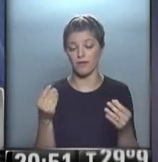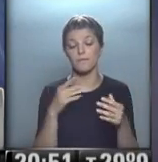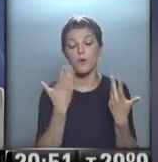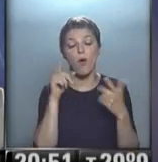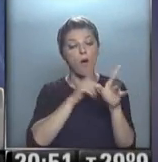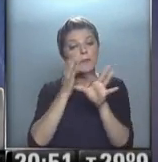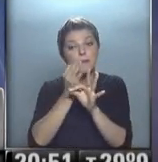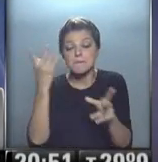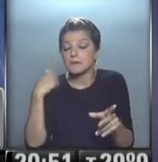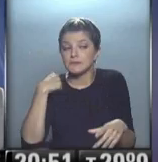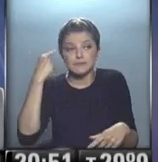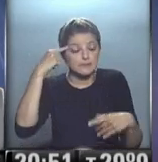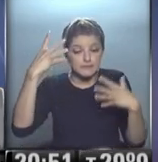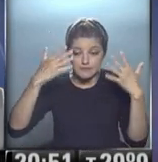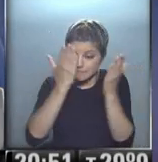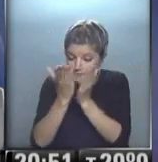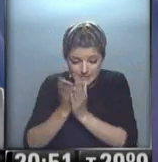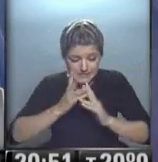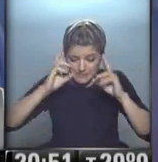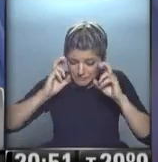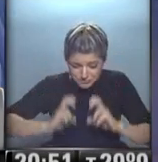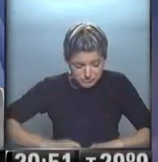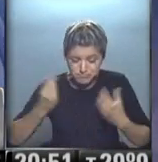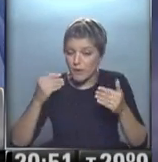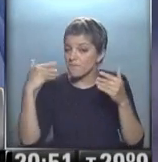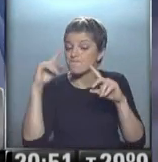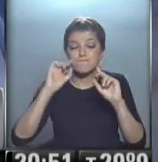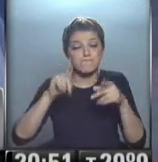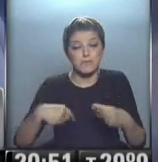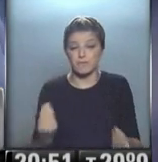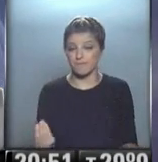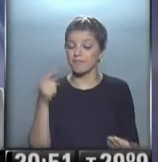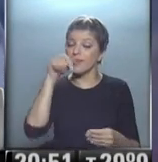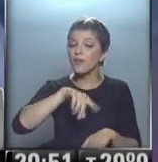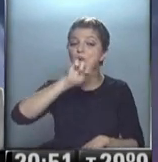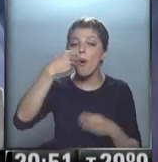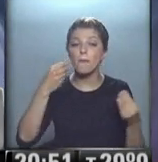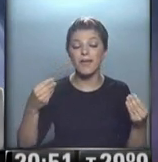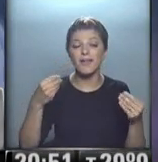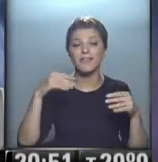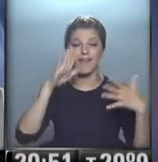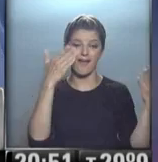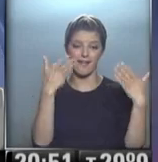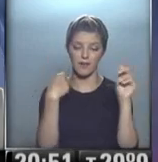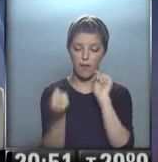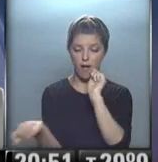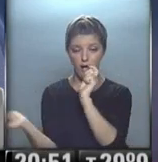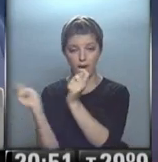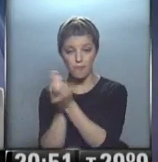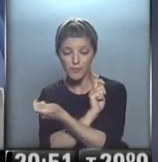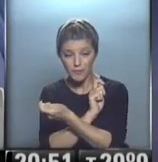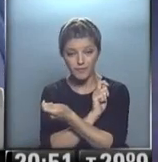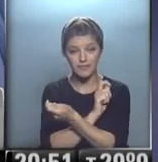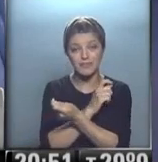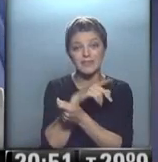tiene ni la más menor duda. Esto tiene que ver con el cambio climático y lo muy poco que se está haciendo, lo mucho